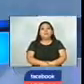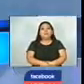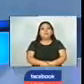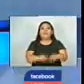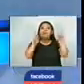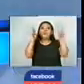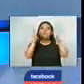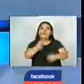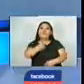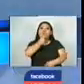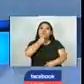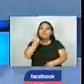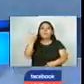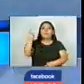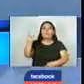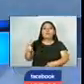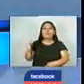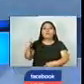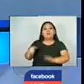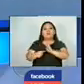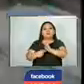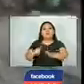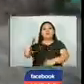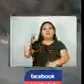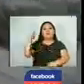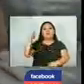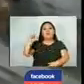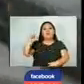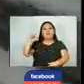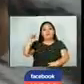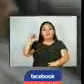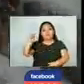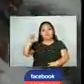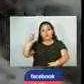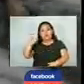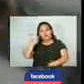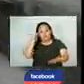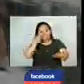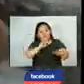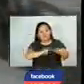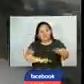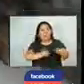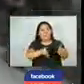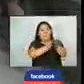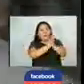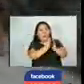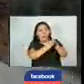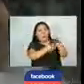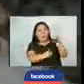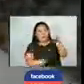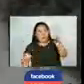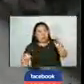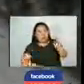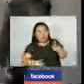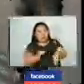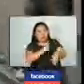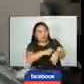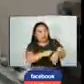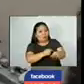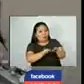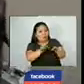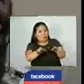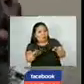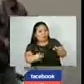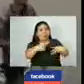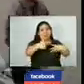Y en más información, el representante de Cristosal, David Morales, se refirió a la solicitud del Ejecutivo de continuar prorrogando el